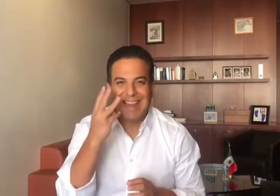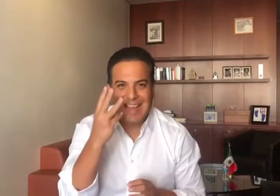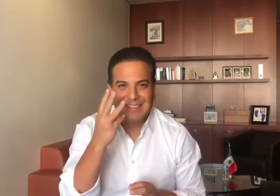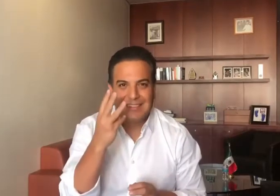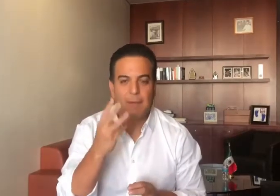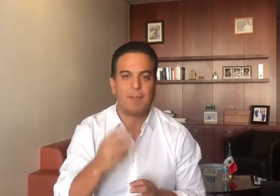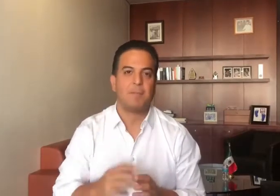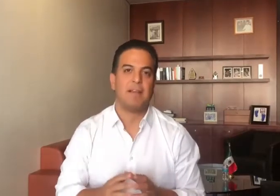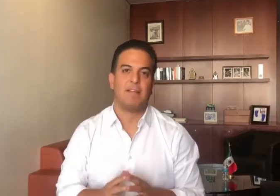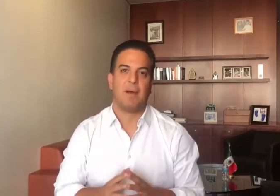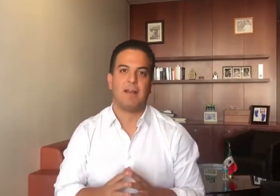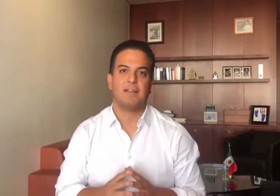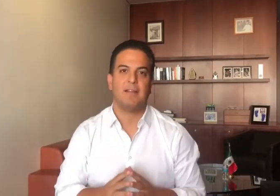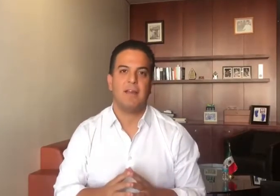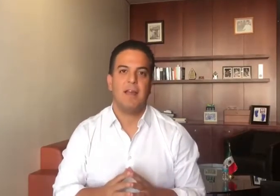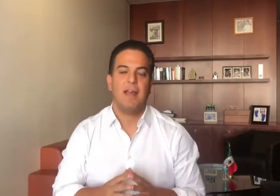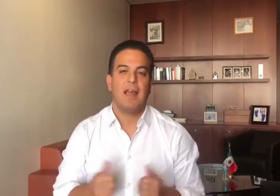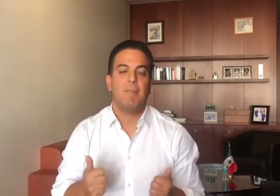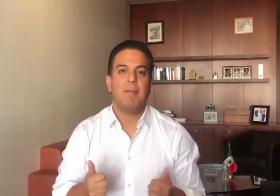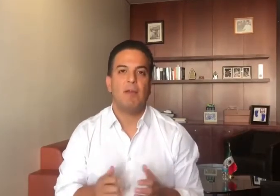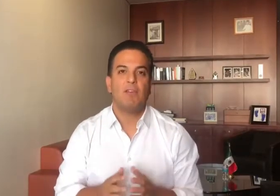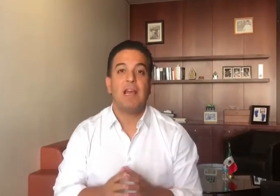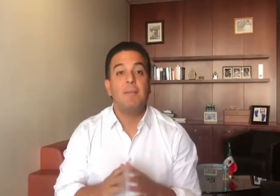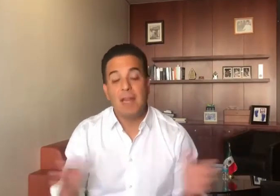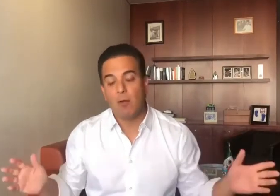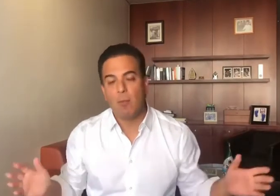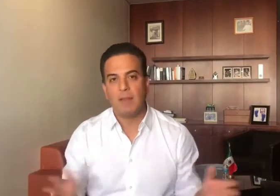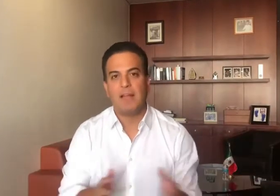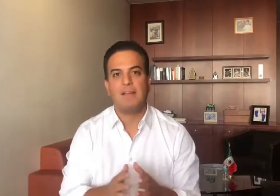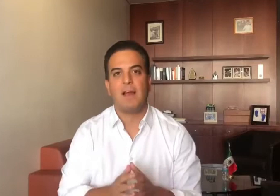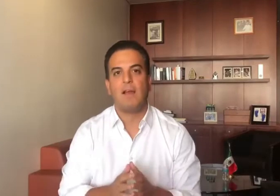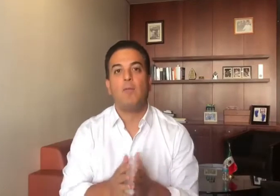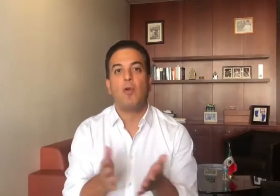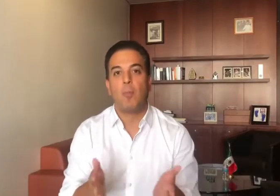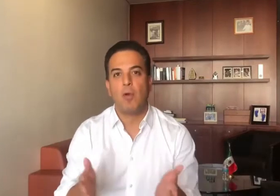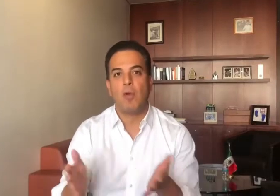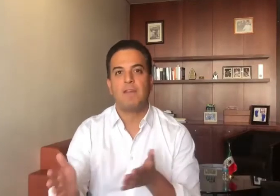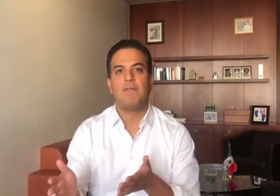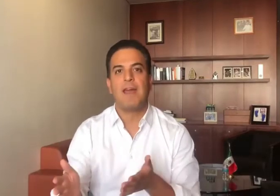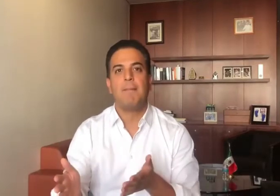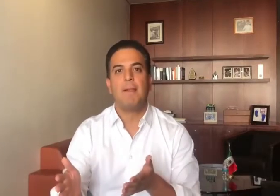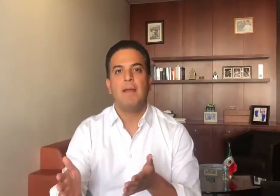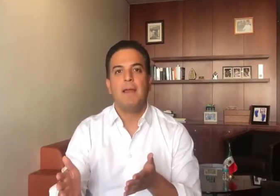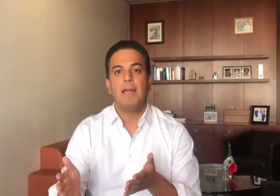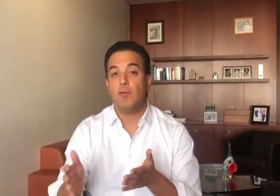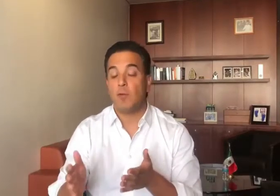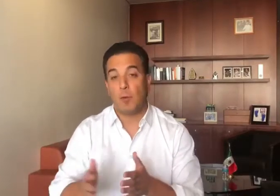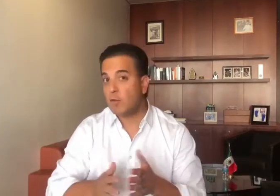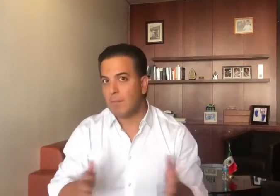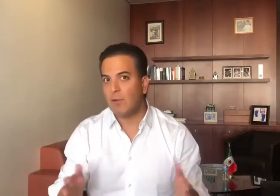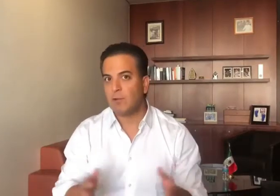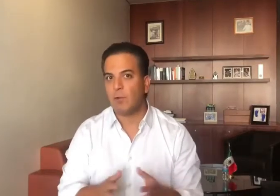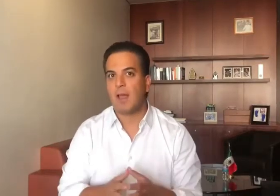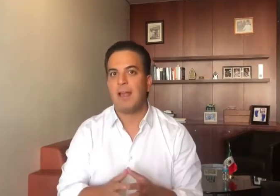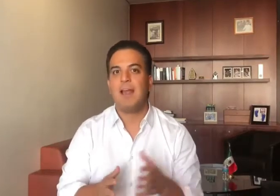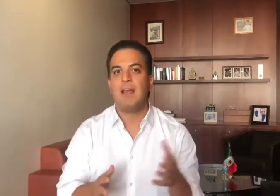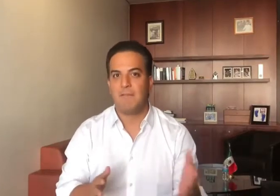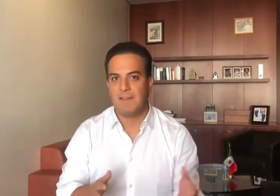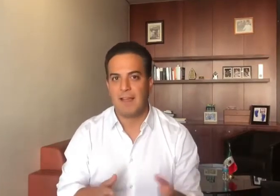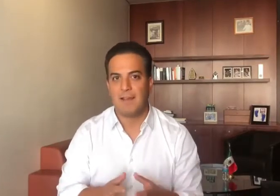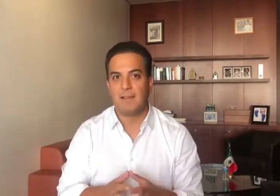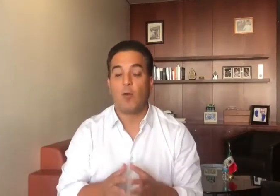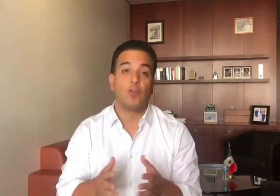tiene 3 temas principales. El primero es que elimina la competencia, genera un monopolio en CFE, y los monopolios son malos porque